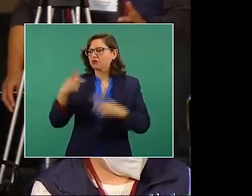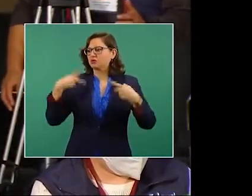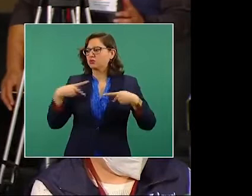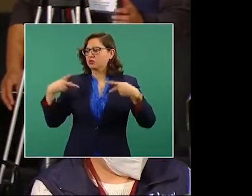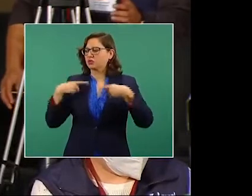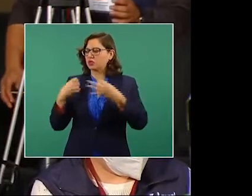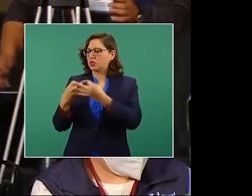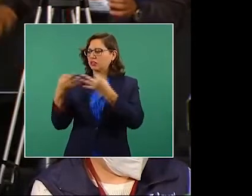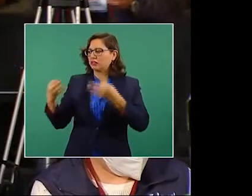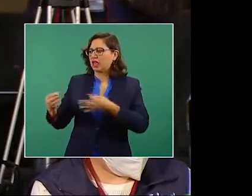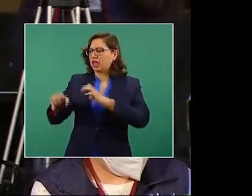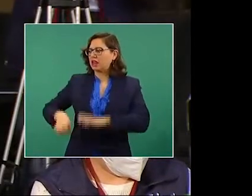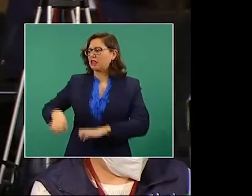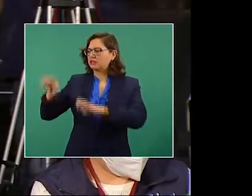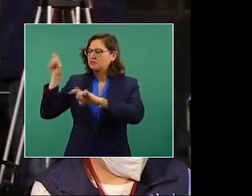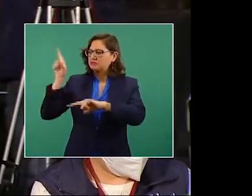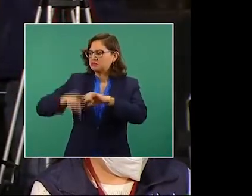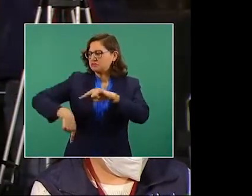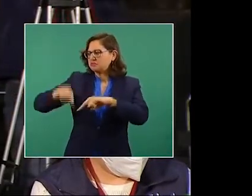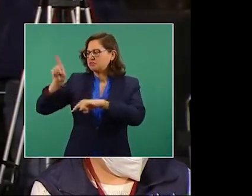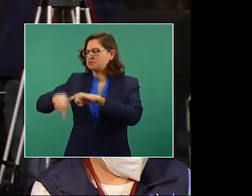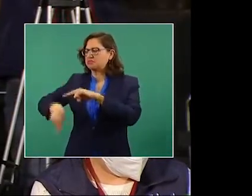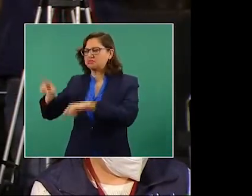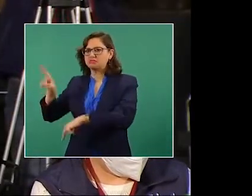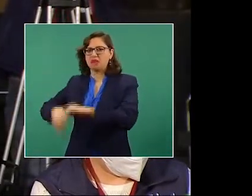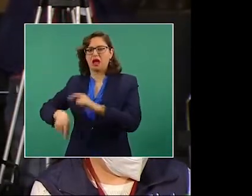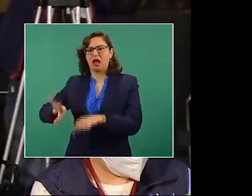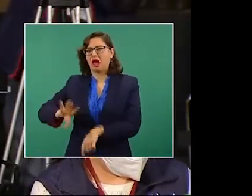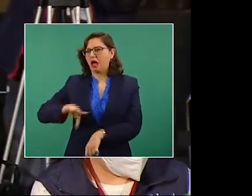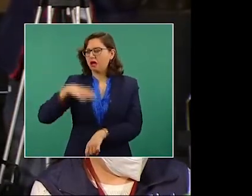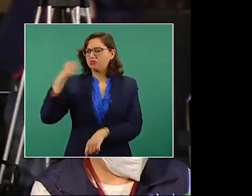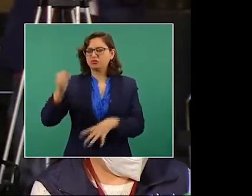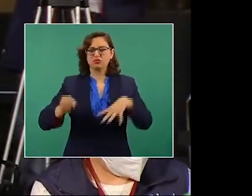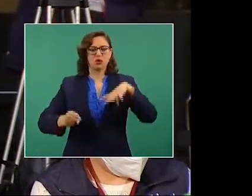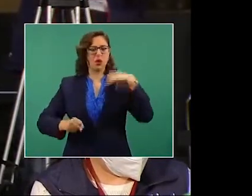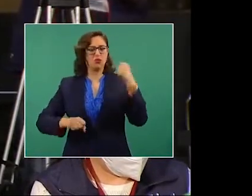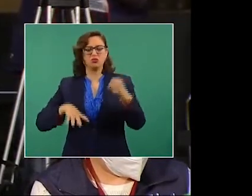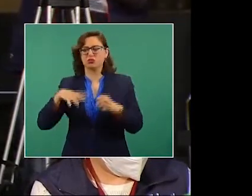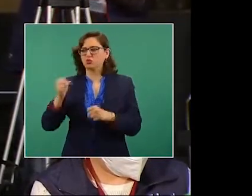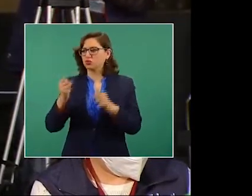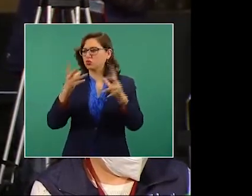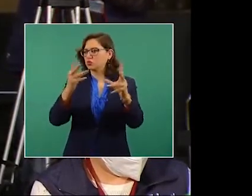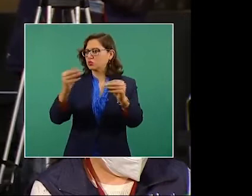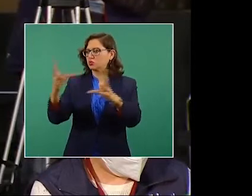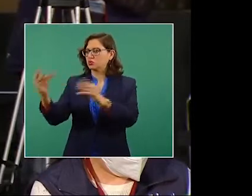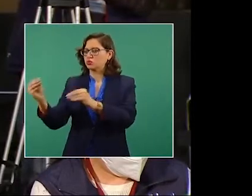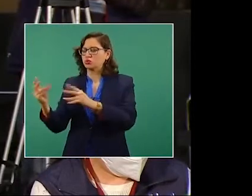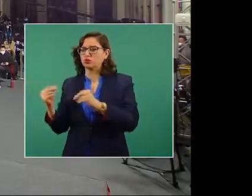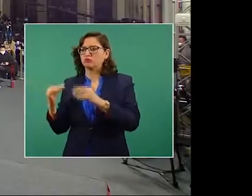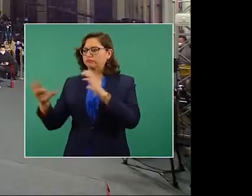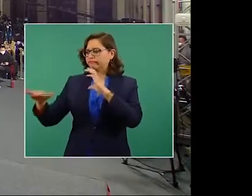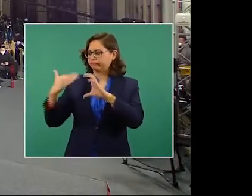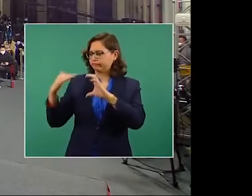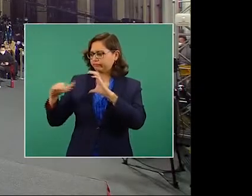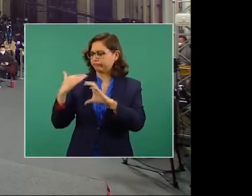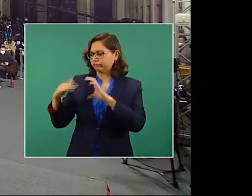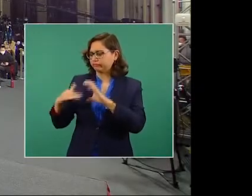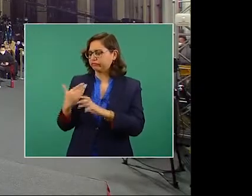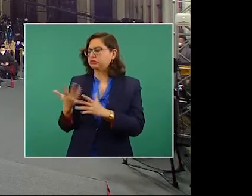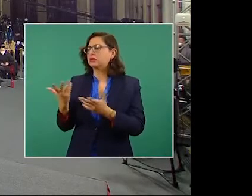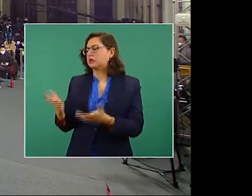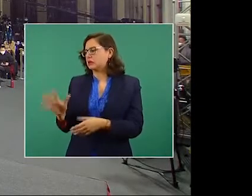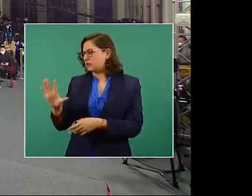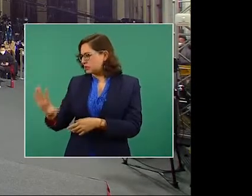de edificios en el Distrito Federal, etcétera. Algunos de ellos los hemos canalizado con mucho éxito al